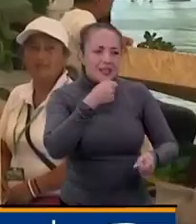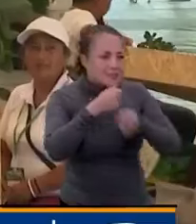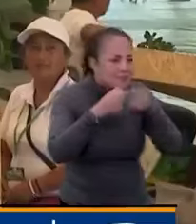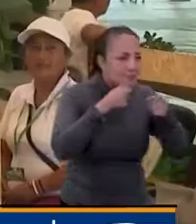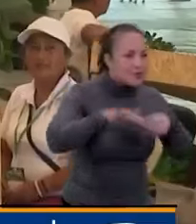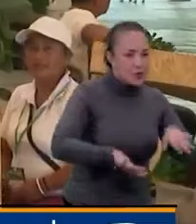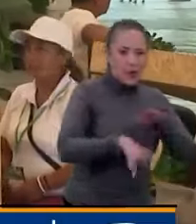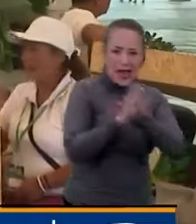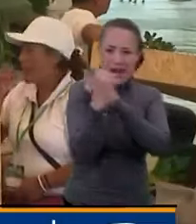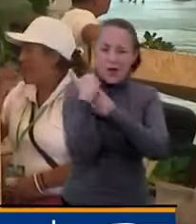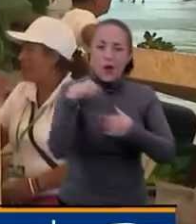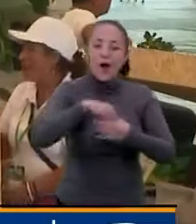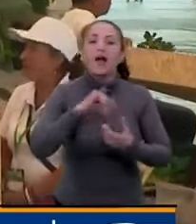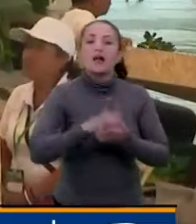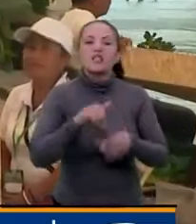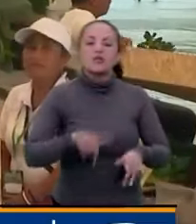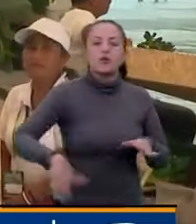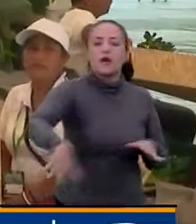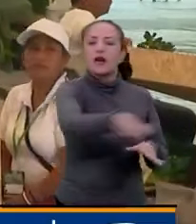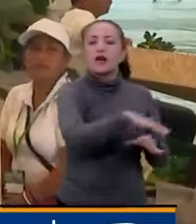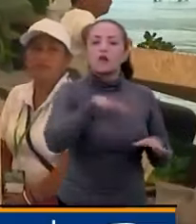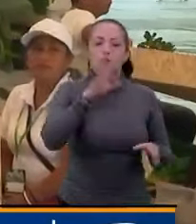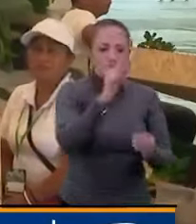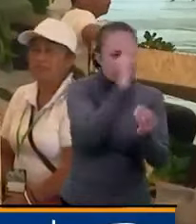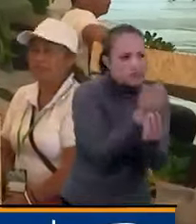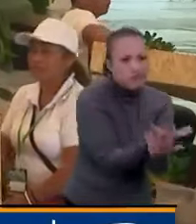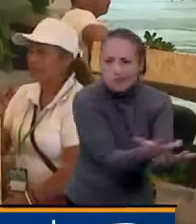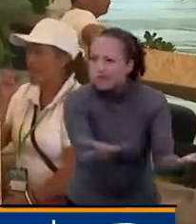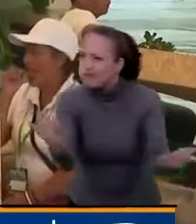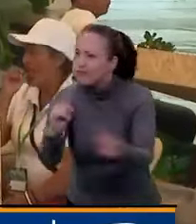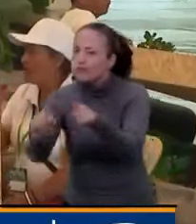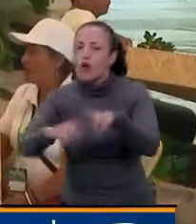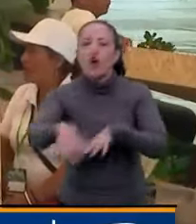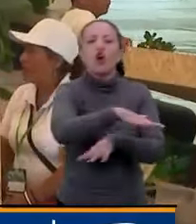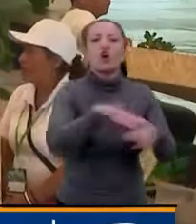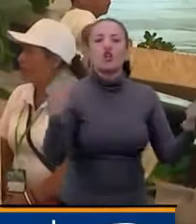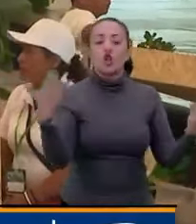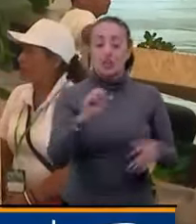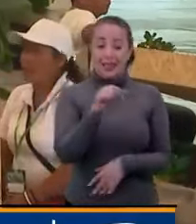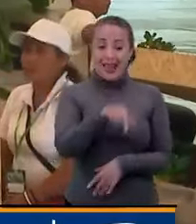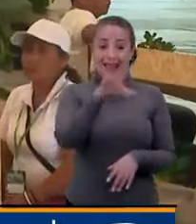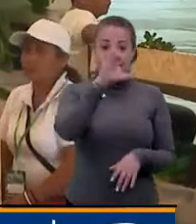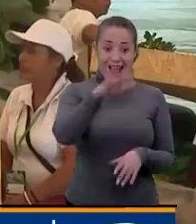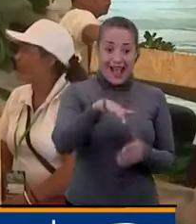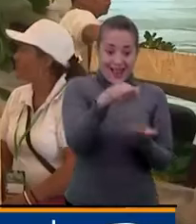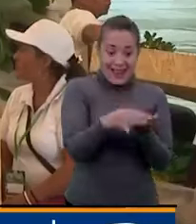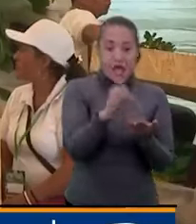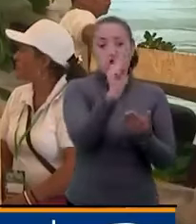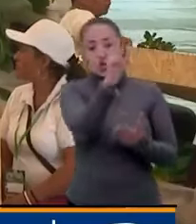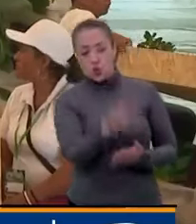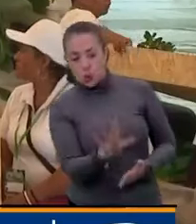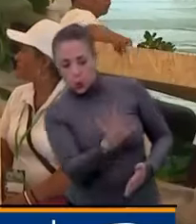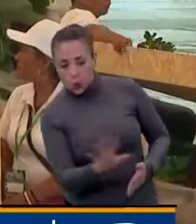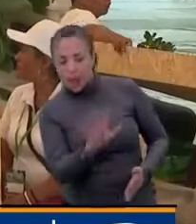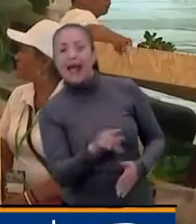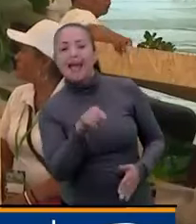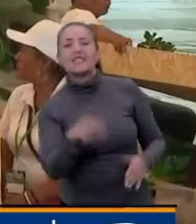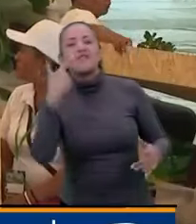el circuito de la biodiversidad. Esto para que ustedes se ubiquen, está en el sur de Cali, donde generalmente se hace el